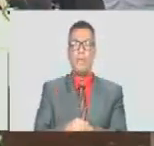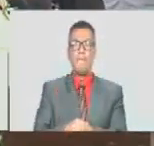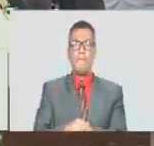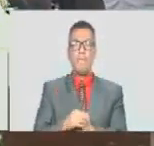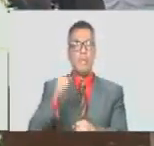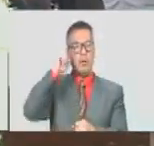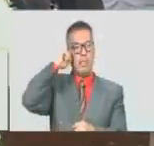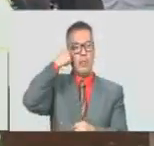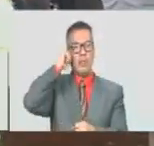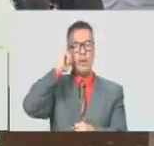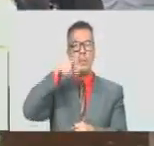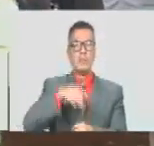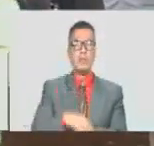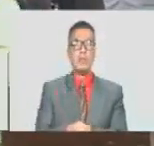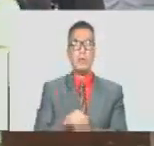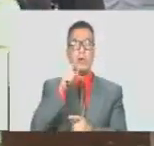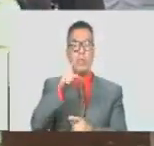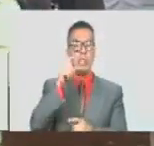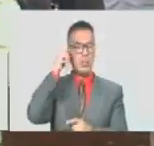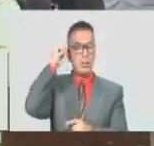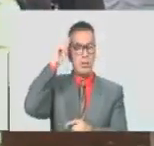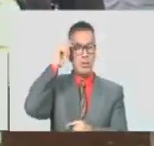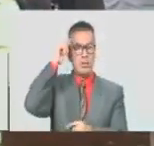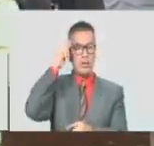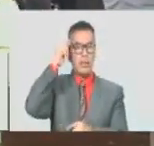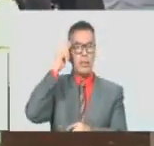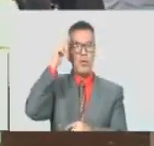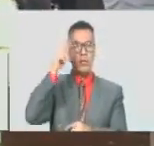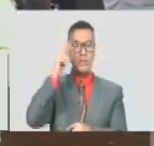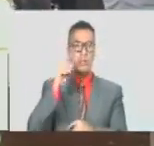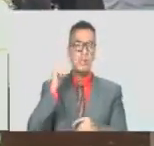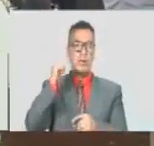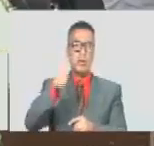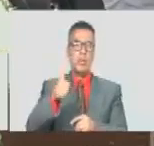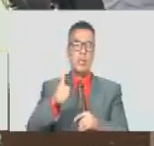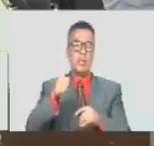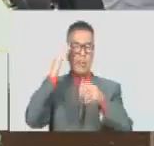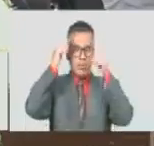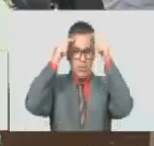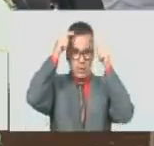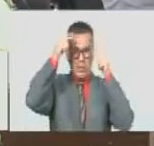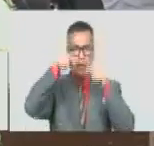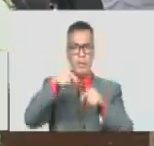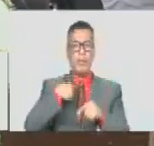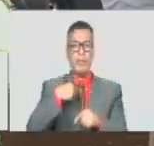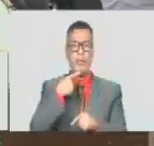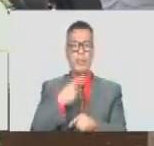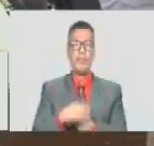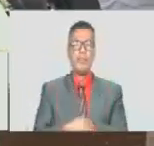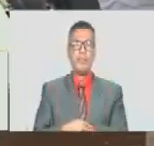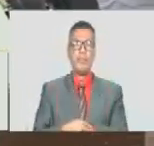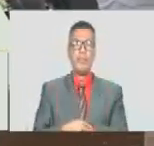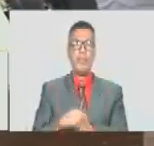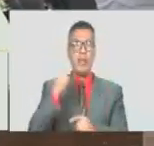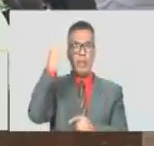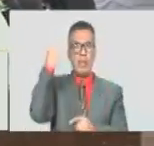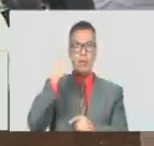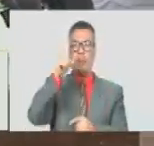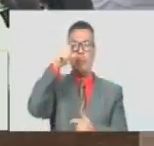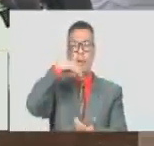quiero recordarle esta reflexión de nuestro comandante supremo y eterno, ¿no? Allá en